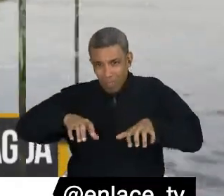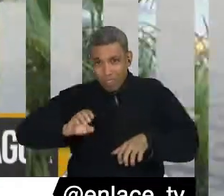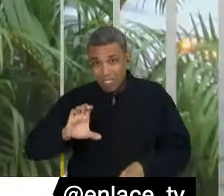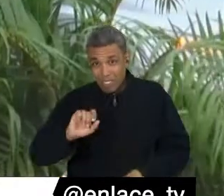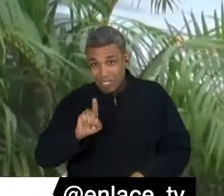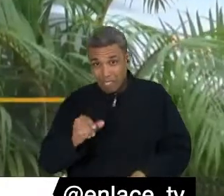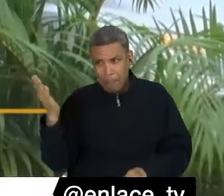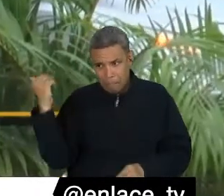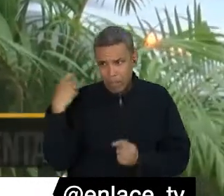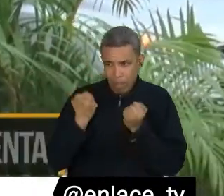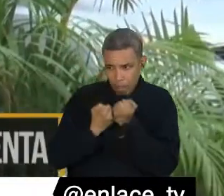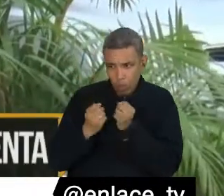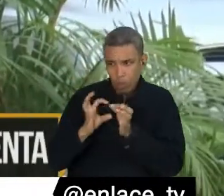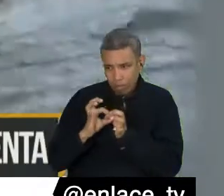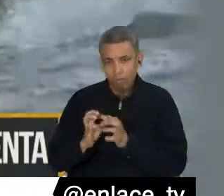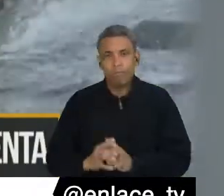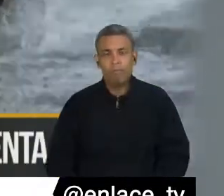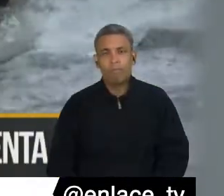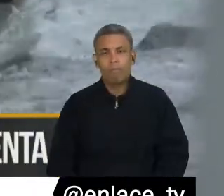articulado.